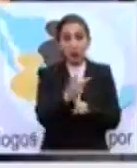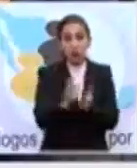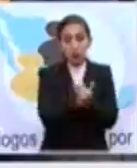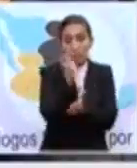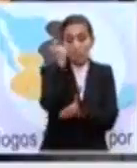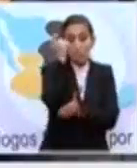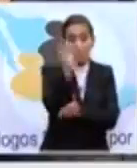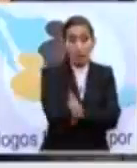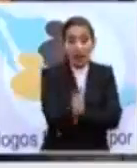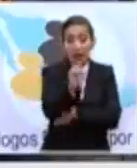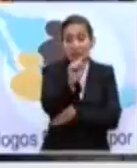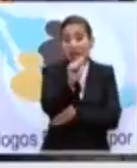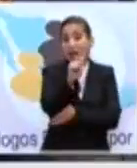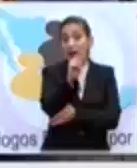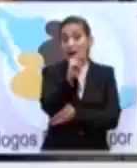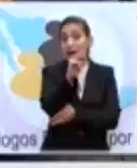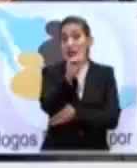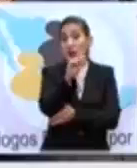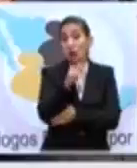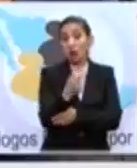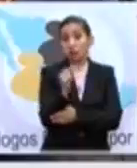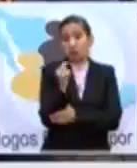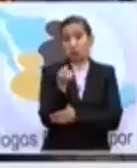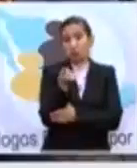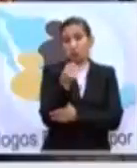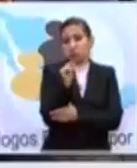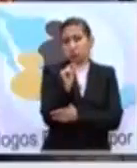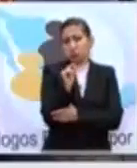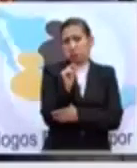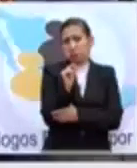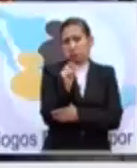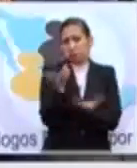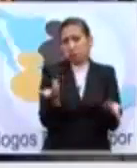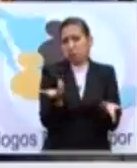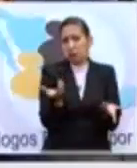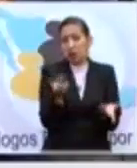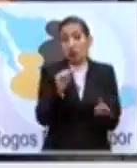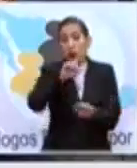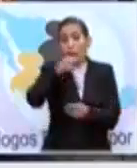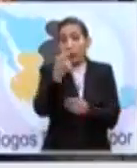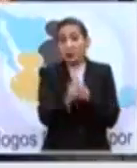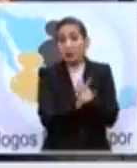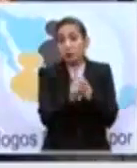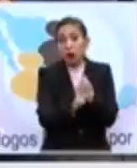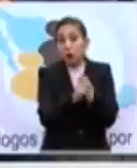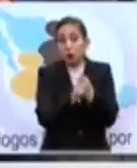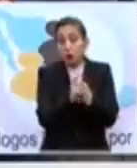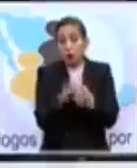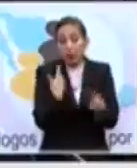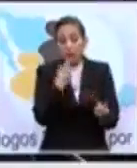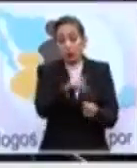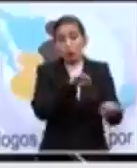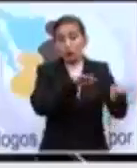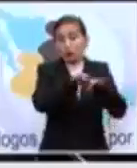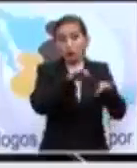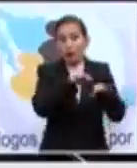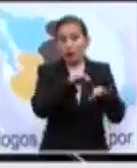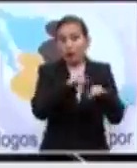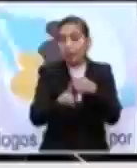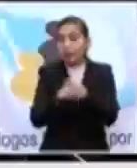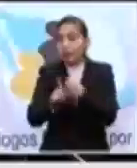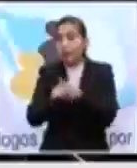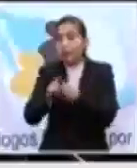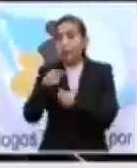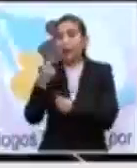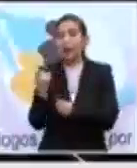mínimo, sus salarios están en la lona. O sea que el problema no es un problema de productividad. ¿De qué es el problema? Es